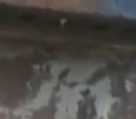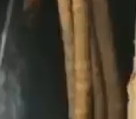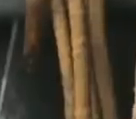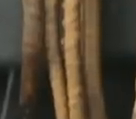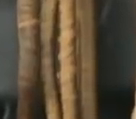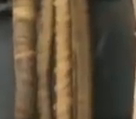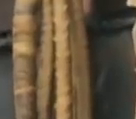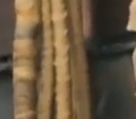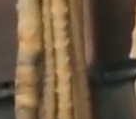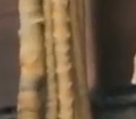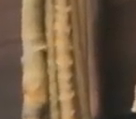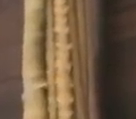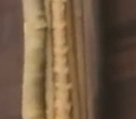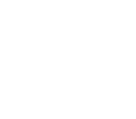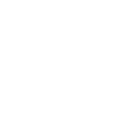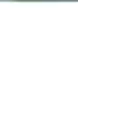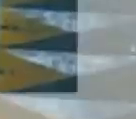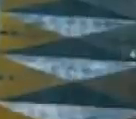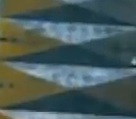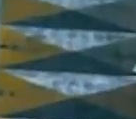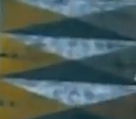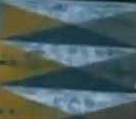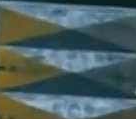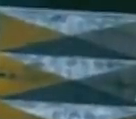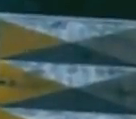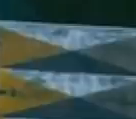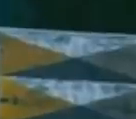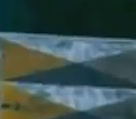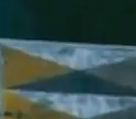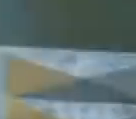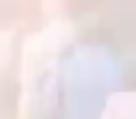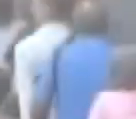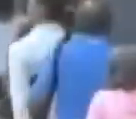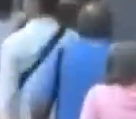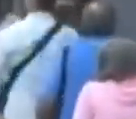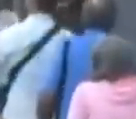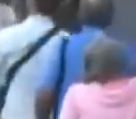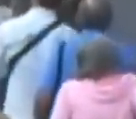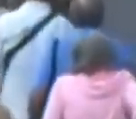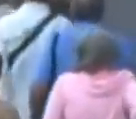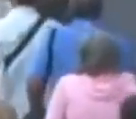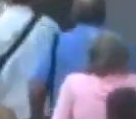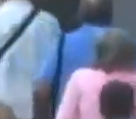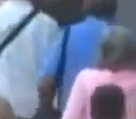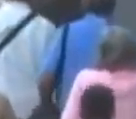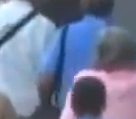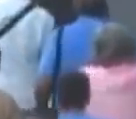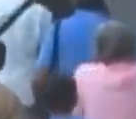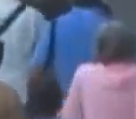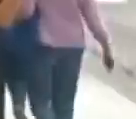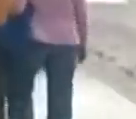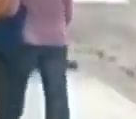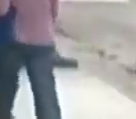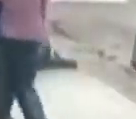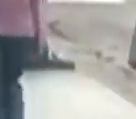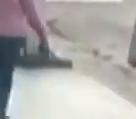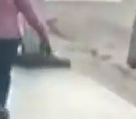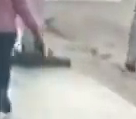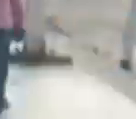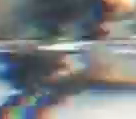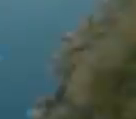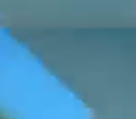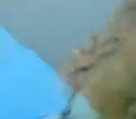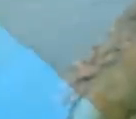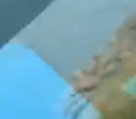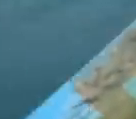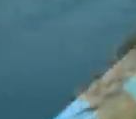peor ataque al sistema eléctrico nacional. Y la Venezuela heroica debía asumir con valentía un nuevo